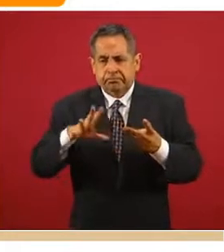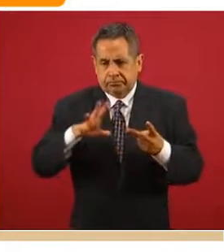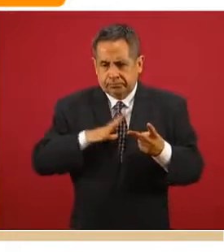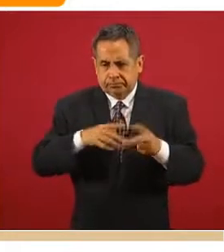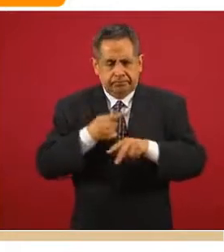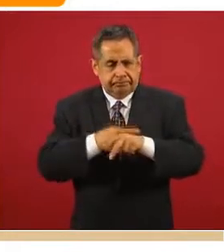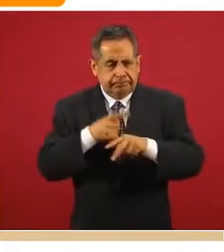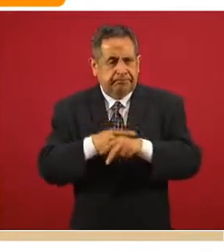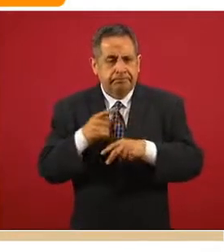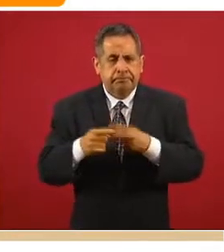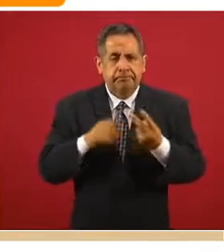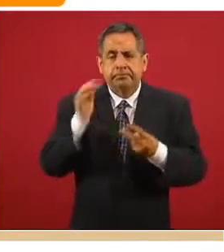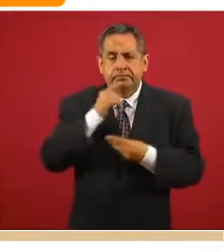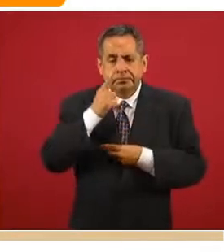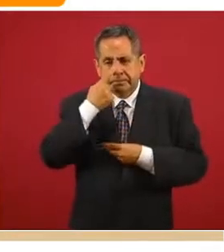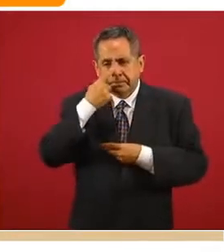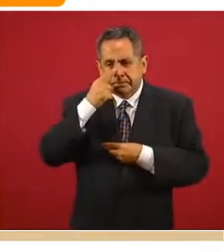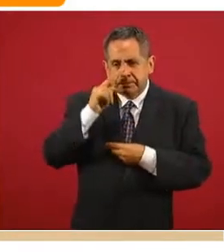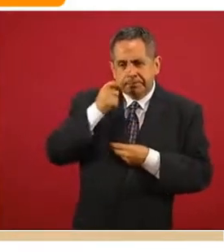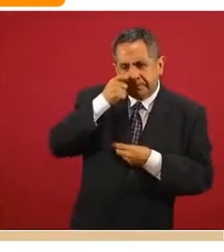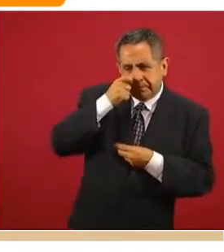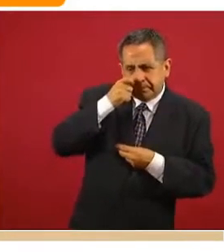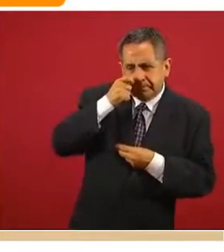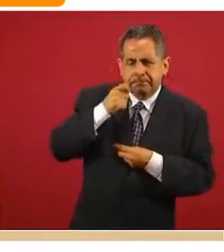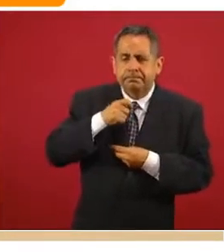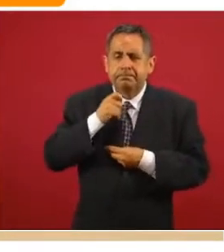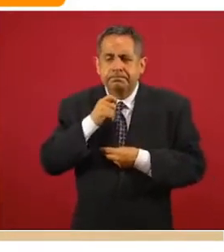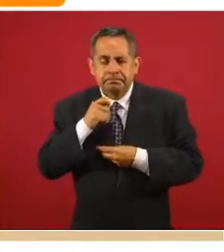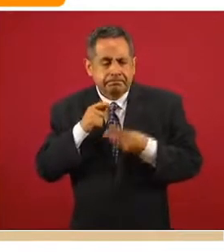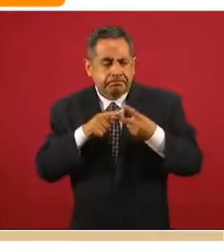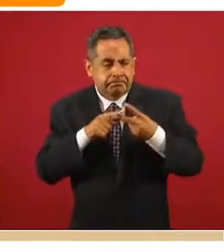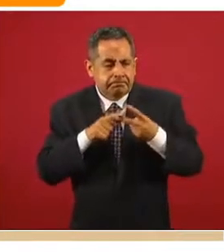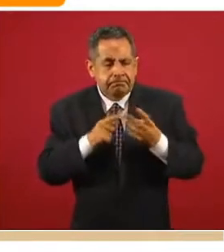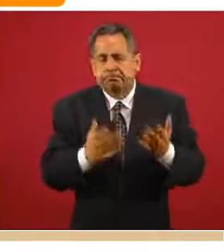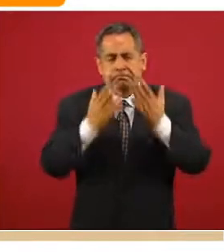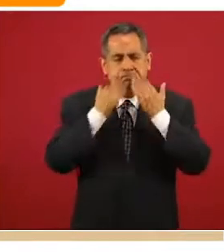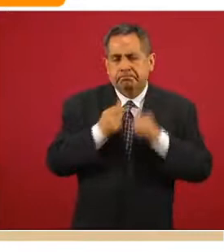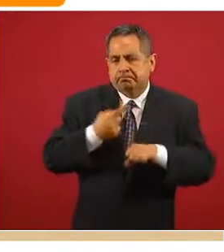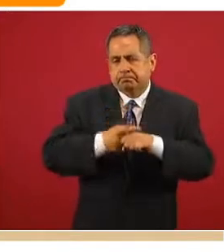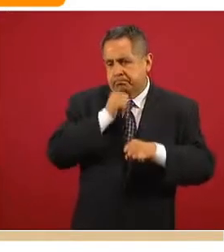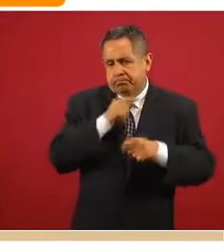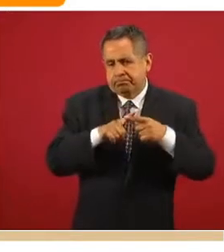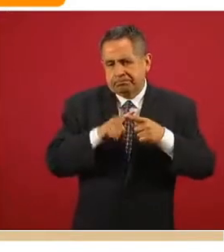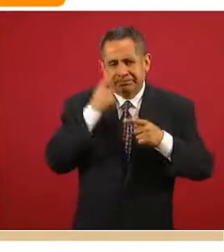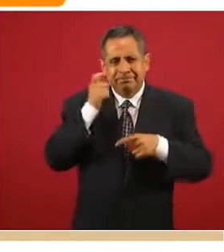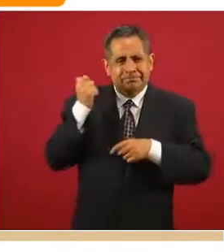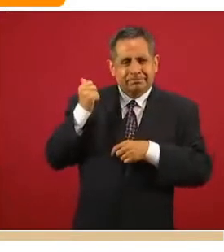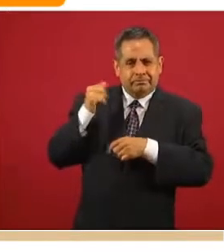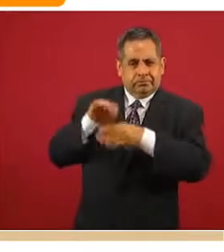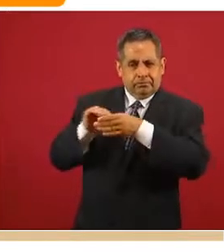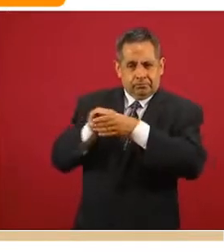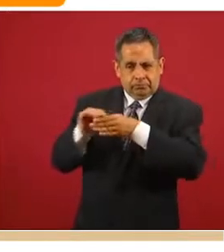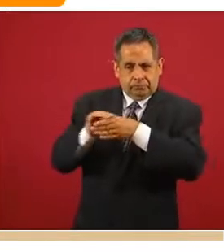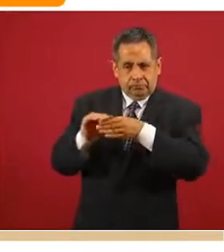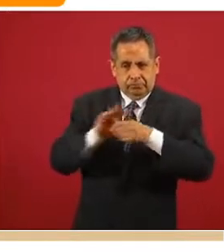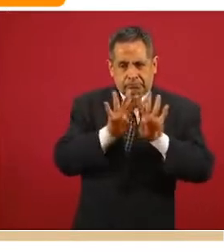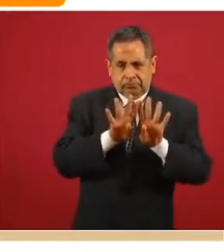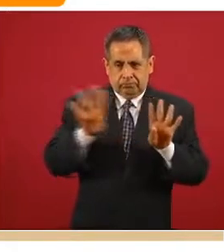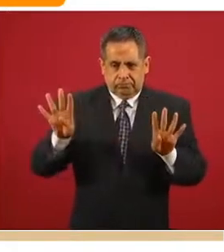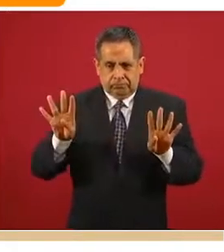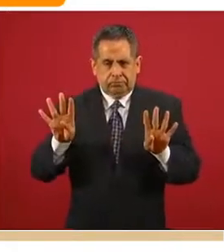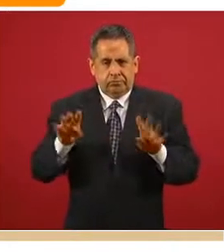secreciones respiratorias y no se encontró SARS-CoV-2, es la sección morada u oscura que está en las